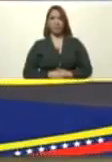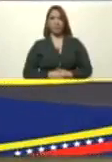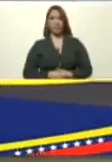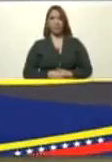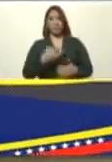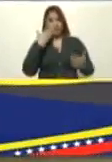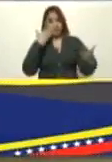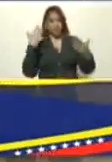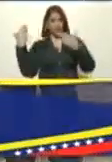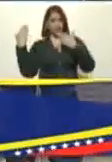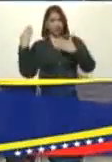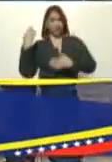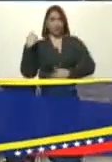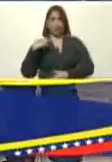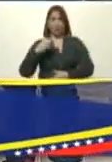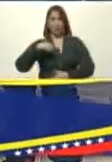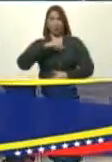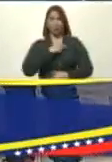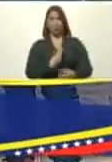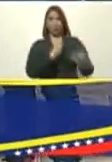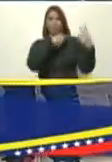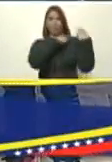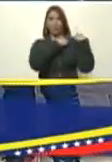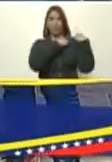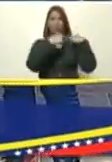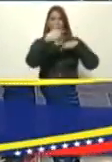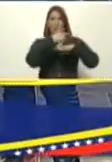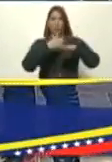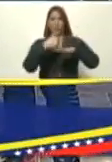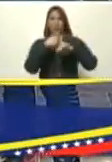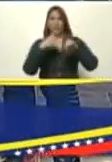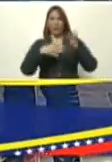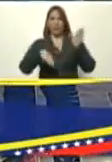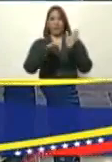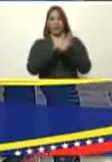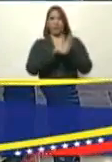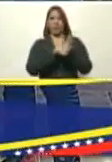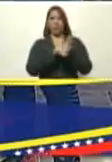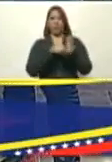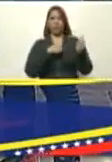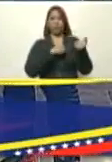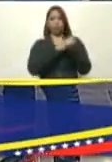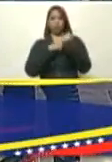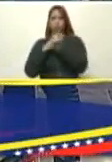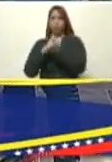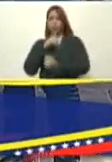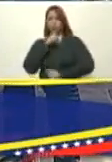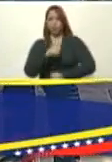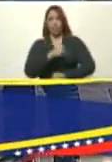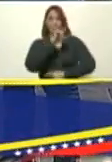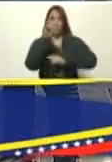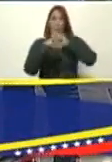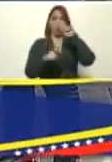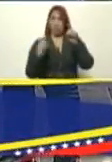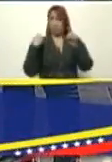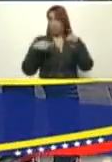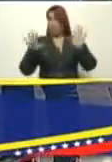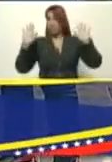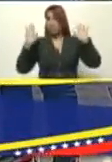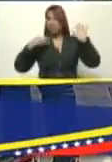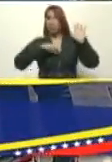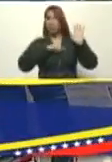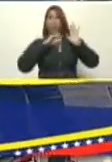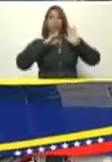Aquí tenemos a nuestro jefe de gobierno para reforzar la información y cualquier pregunta que usted tenga, mi comandante, aquí